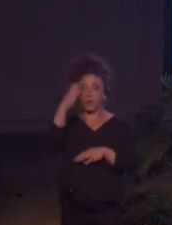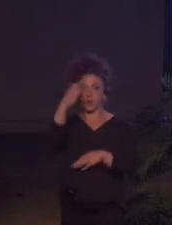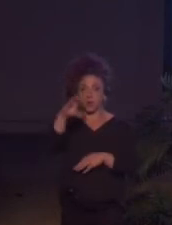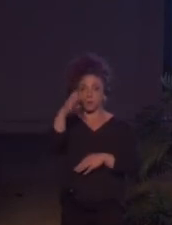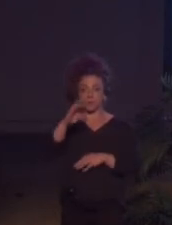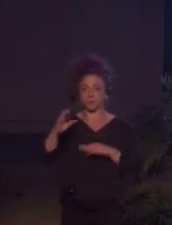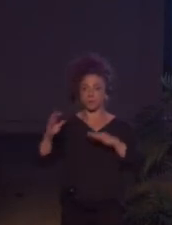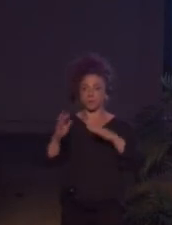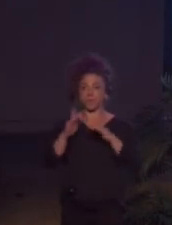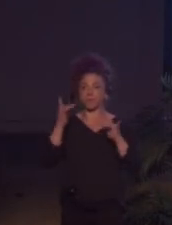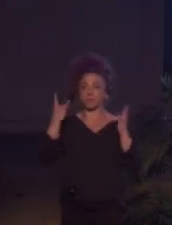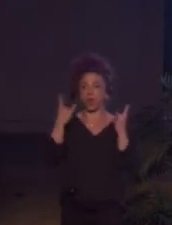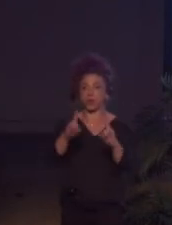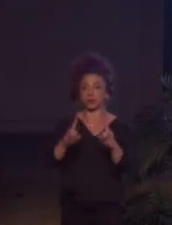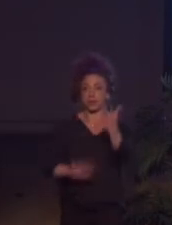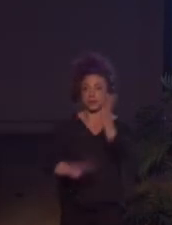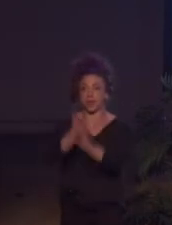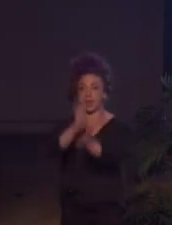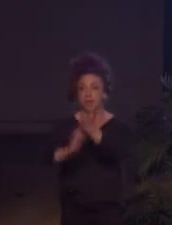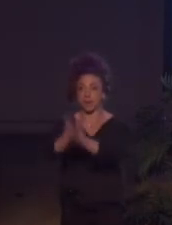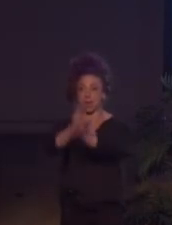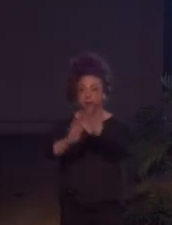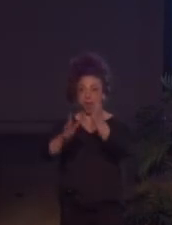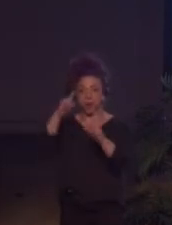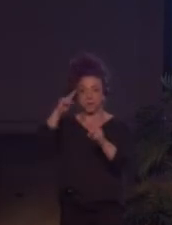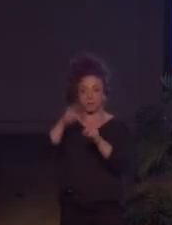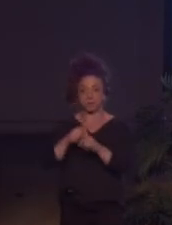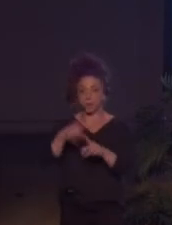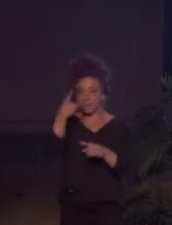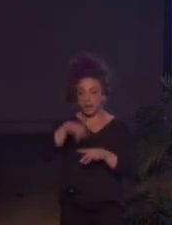al ganado que se cría en Occidente es seguir colonizando.